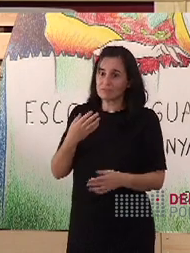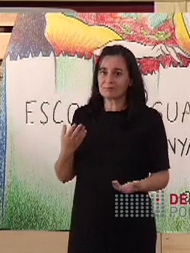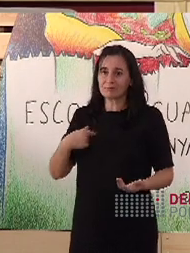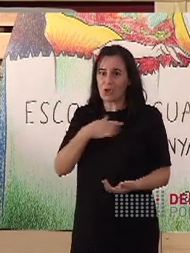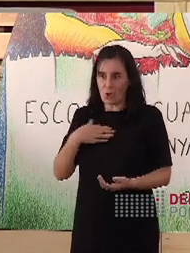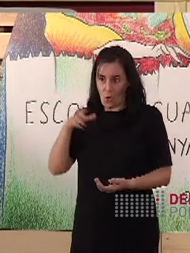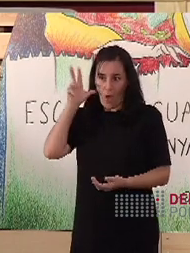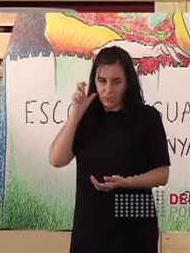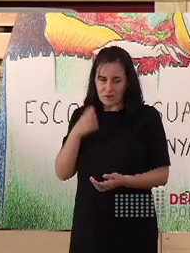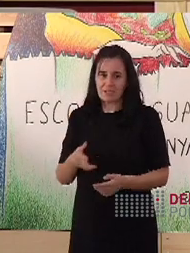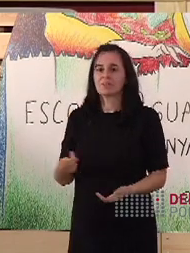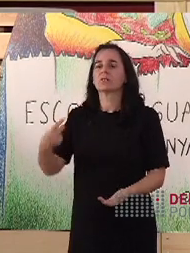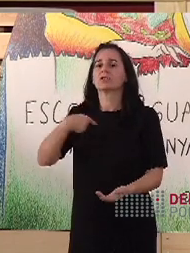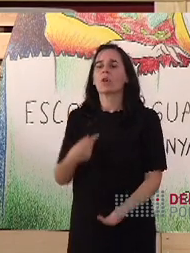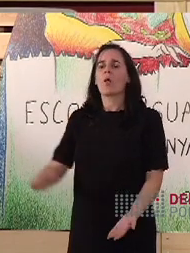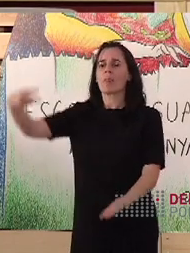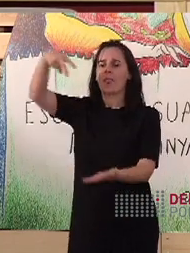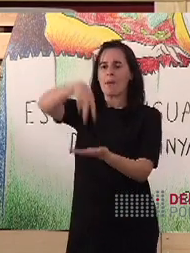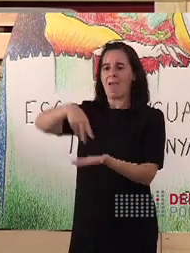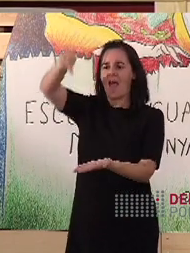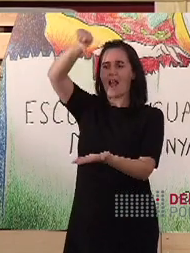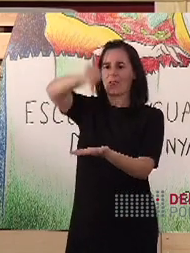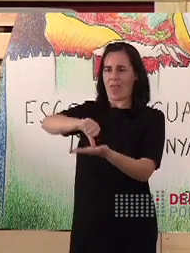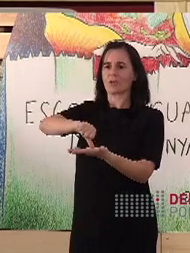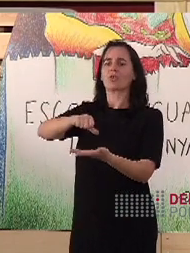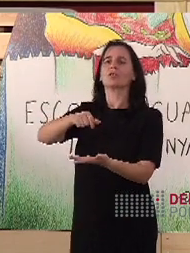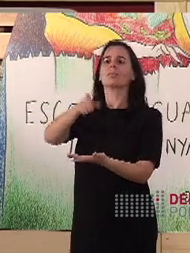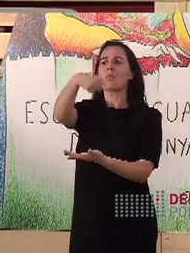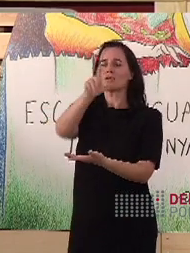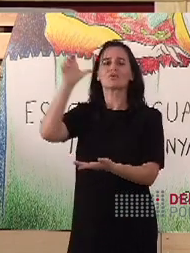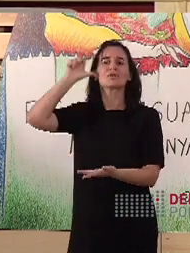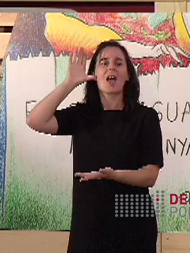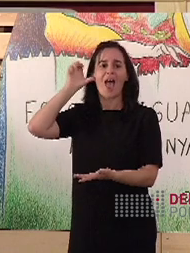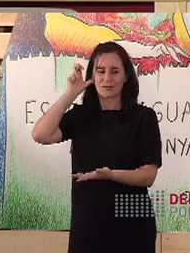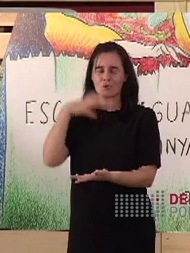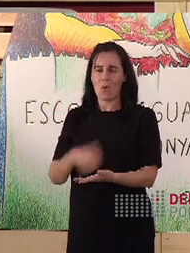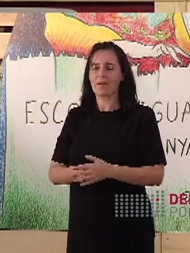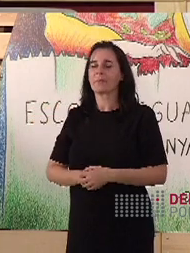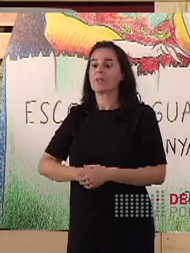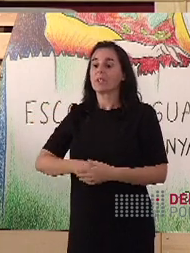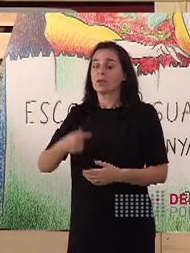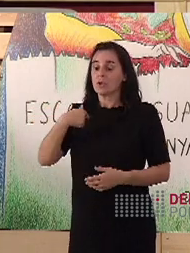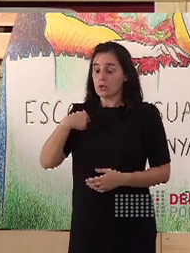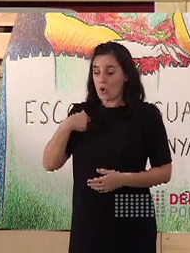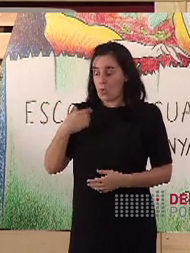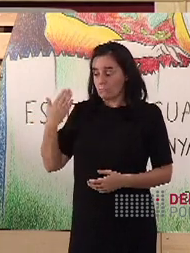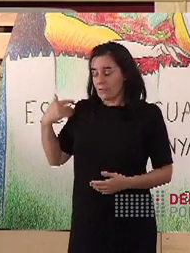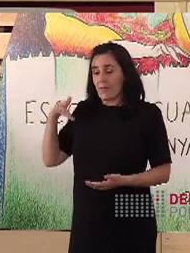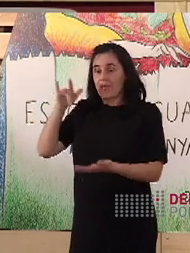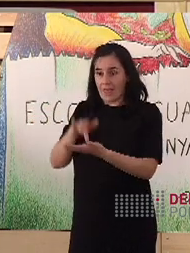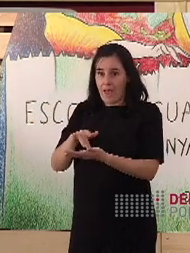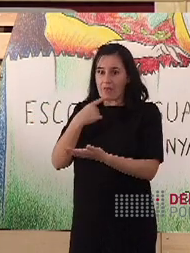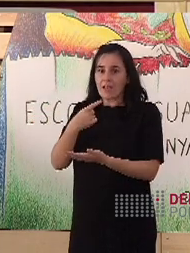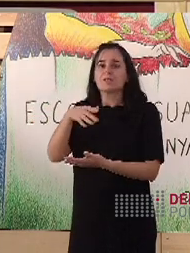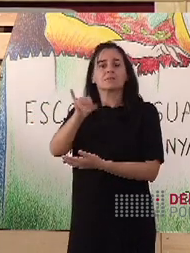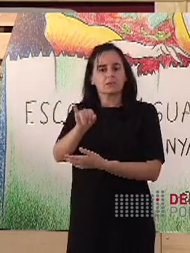escoite. De pé no centro e que se escoite. Pois eu aquel día, dixen, sí, ten